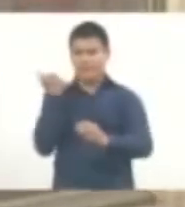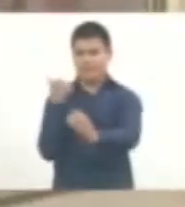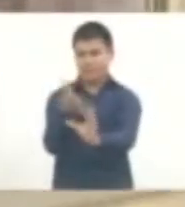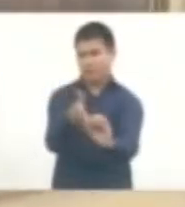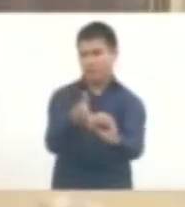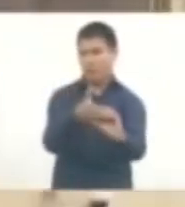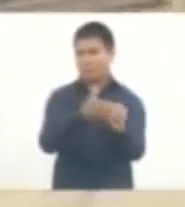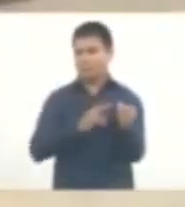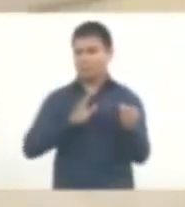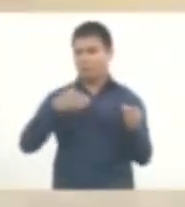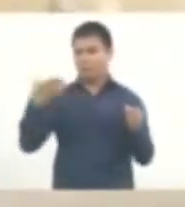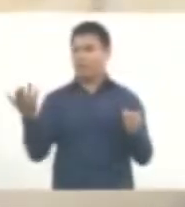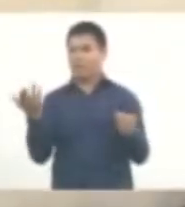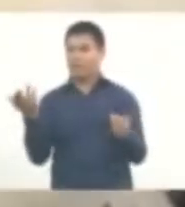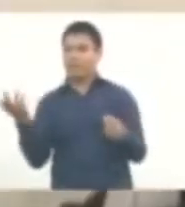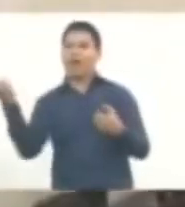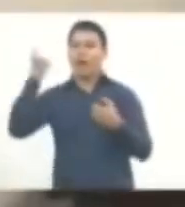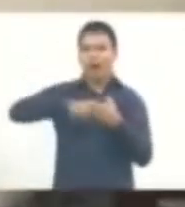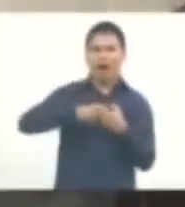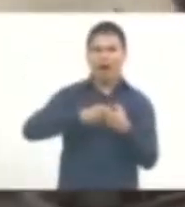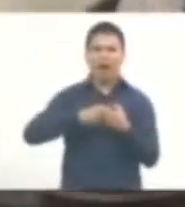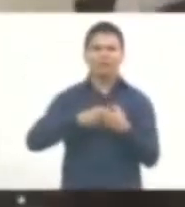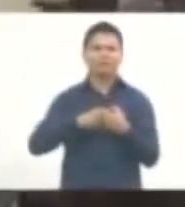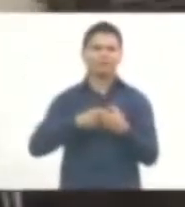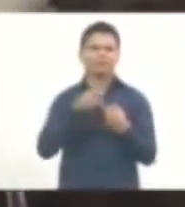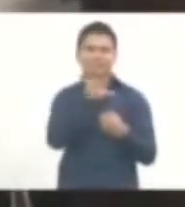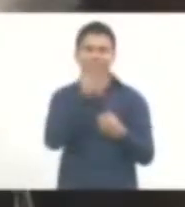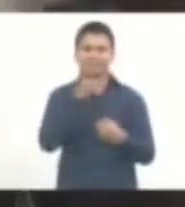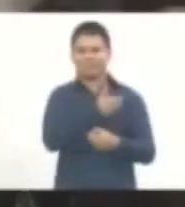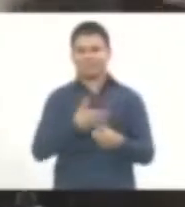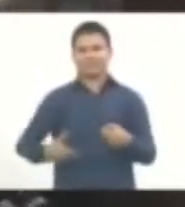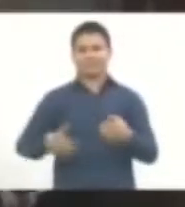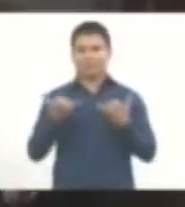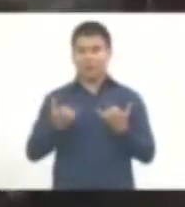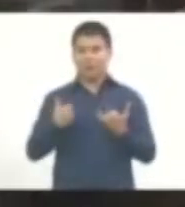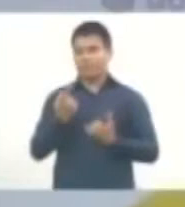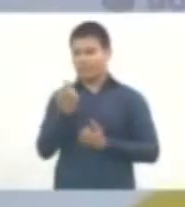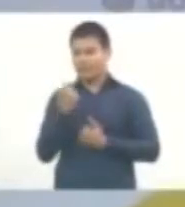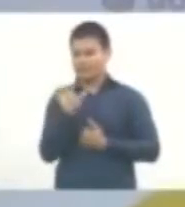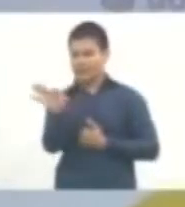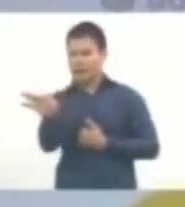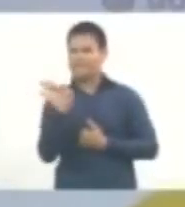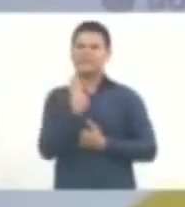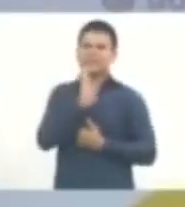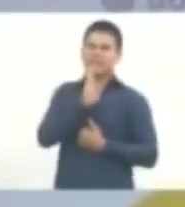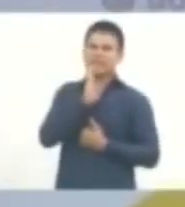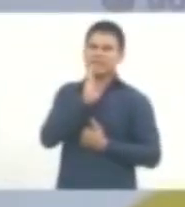pleno el próximo miércoles a las 10 de la mañana para elegir el nuevo vicepresidente. Cabe resaltar que